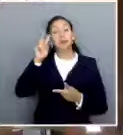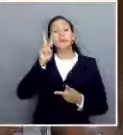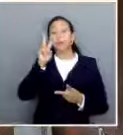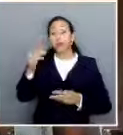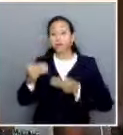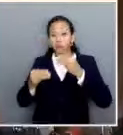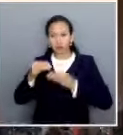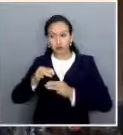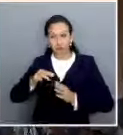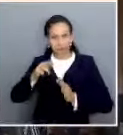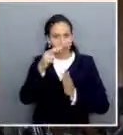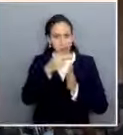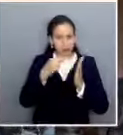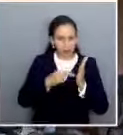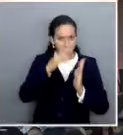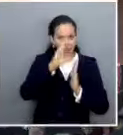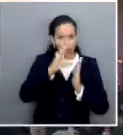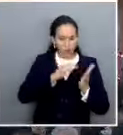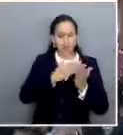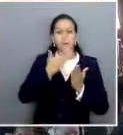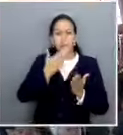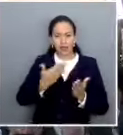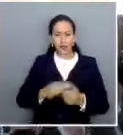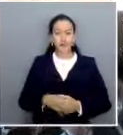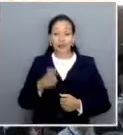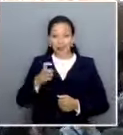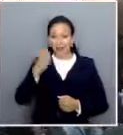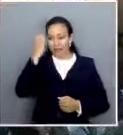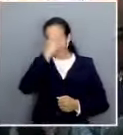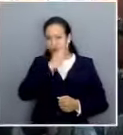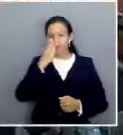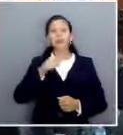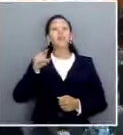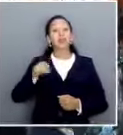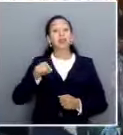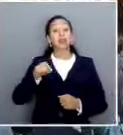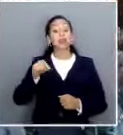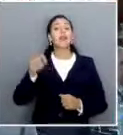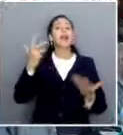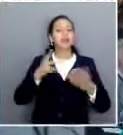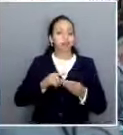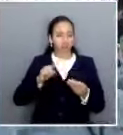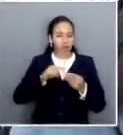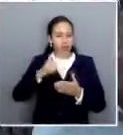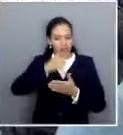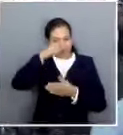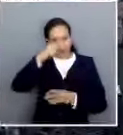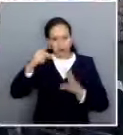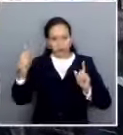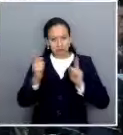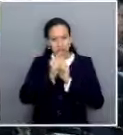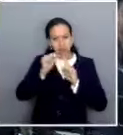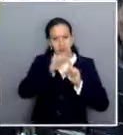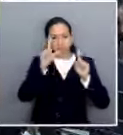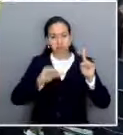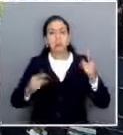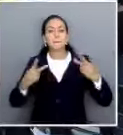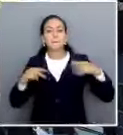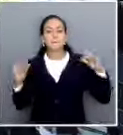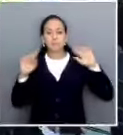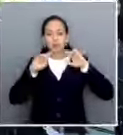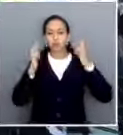trascendente. El Encuentro Nacional para una Agenda de Seguridad y Justicia implicó un ejercicio de escucha a la ciudadanía a lo largo del